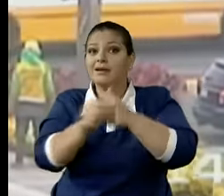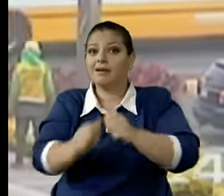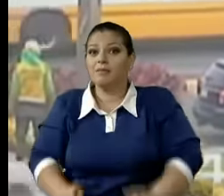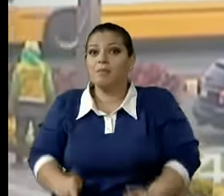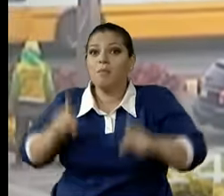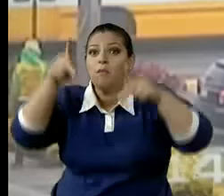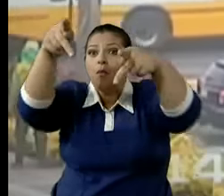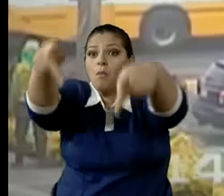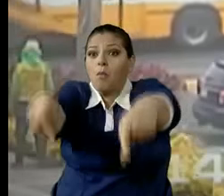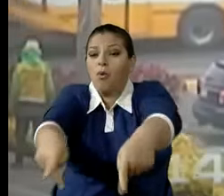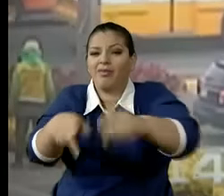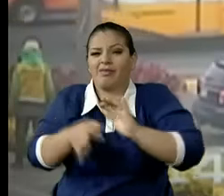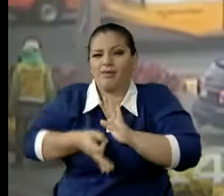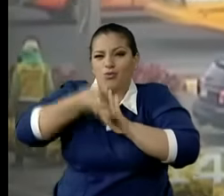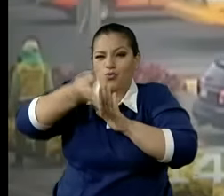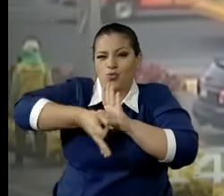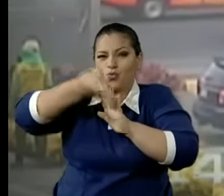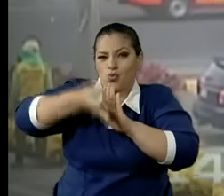Cantón Durán.